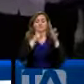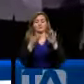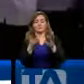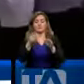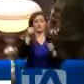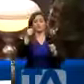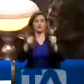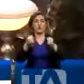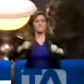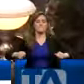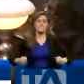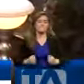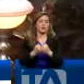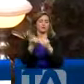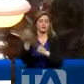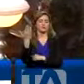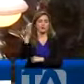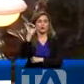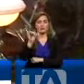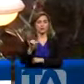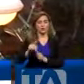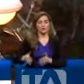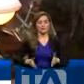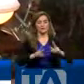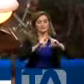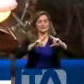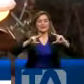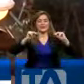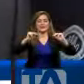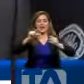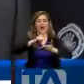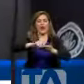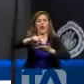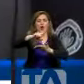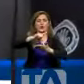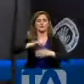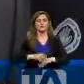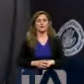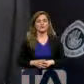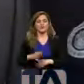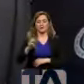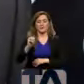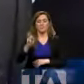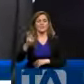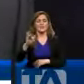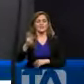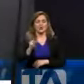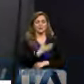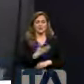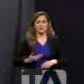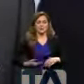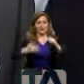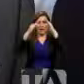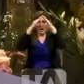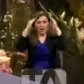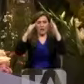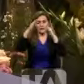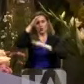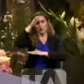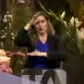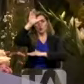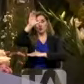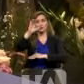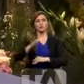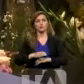un accidente de tránsito el pasado sábado en la ruta Tena-Lago Agrio. Juan Merino, presidente de la Casa de la Cultura Núcleo de Morona,